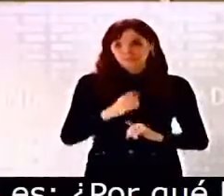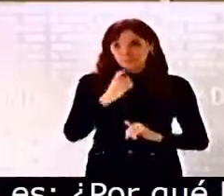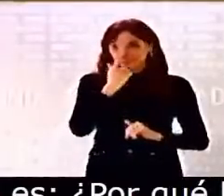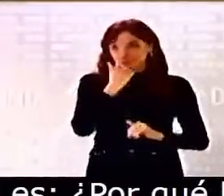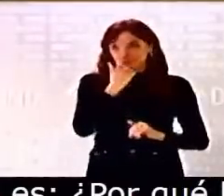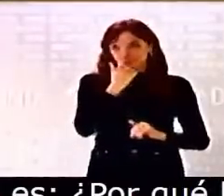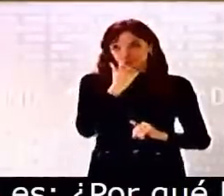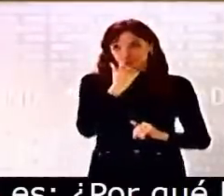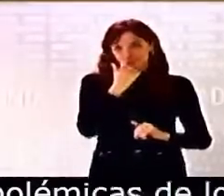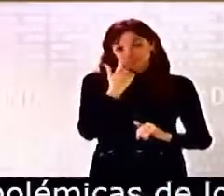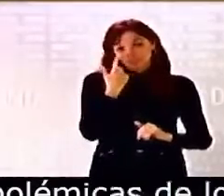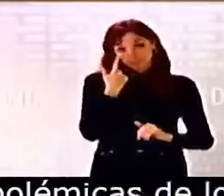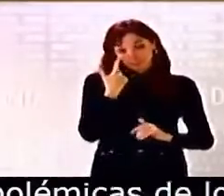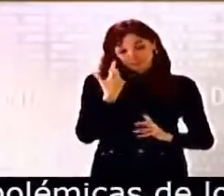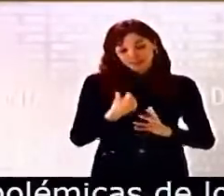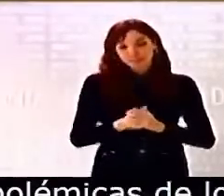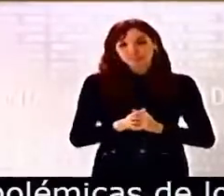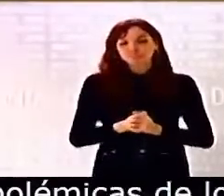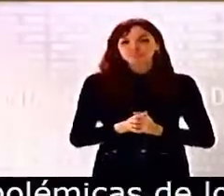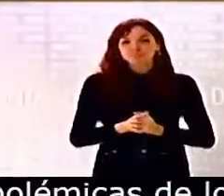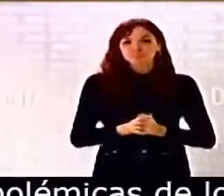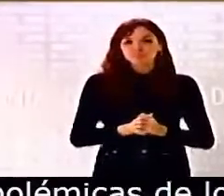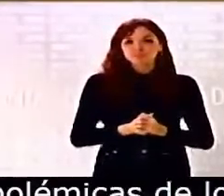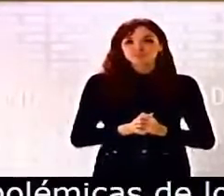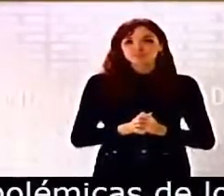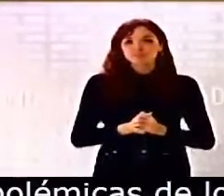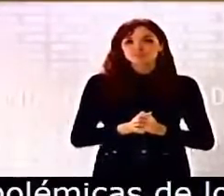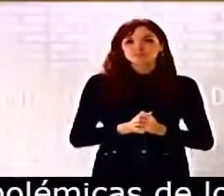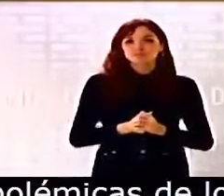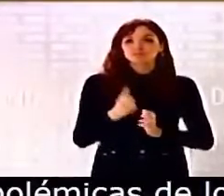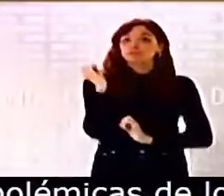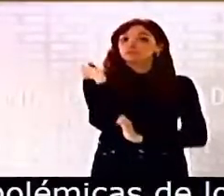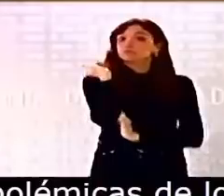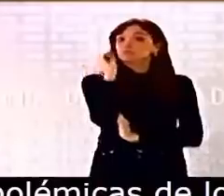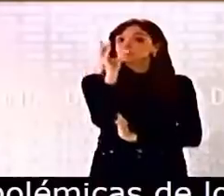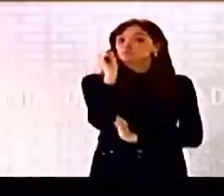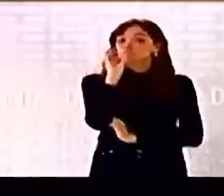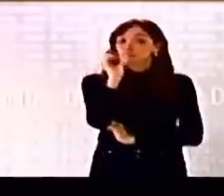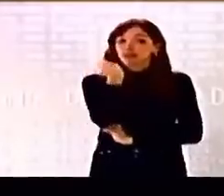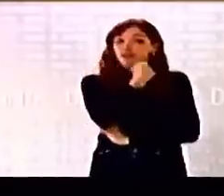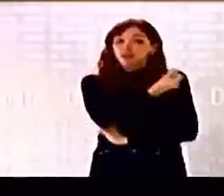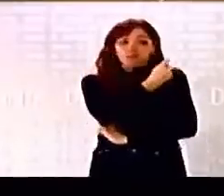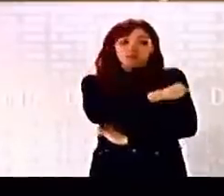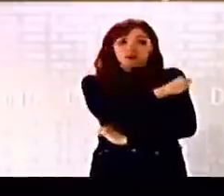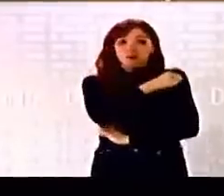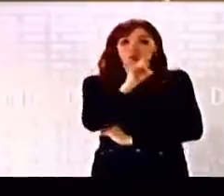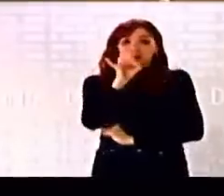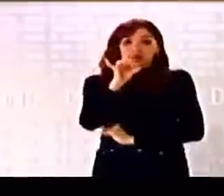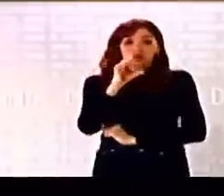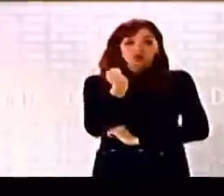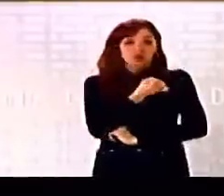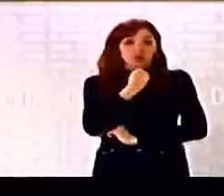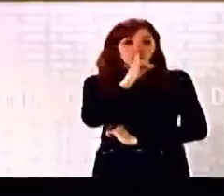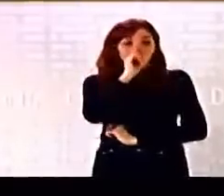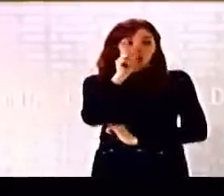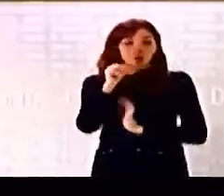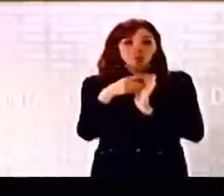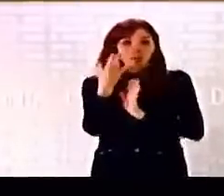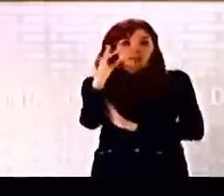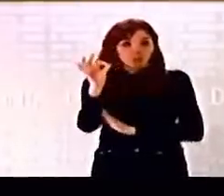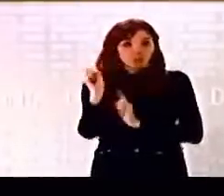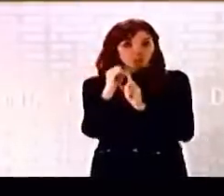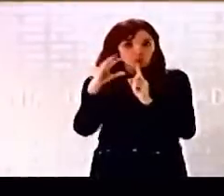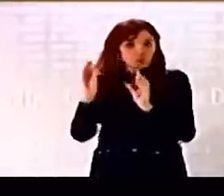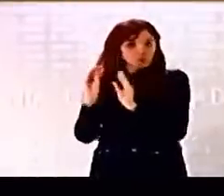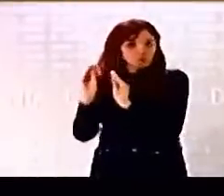Pues mire usted, en la ponencia del programa y registro de vacunas del 15 de diciembre de 2020, que pertenece a la ponencia de vacunas,